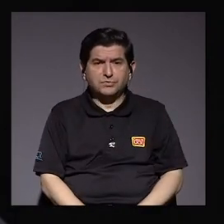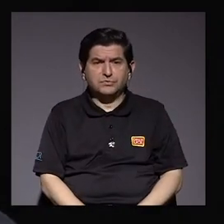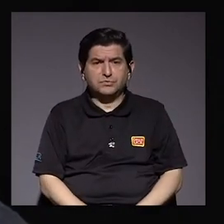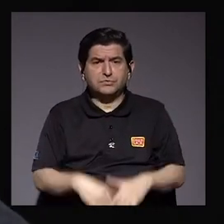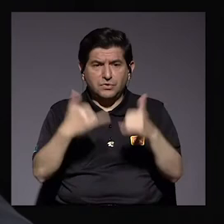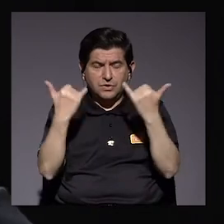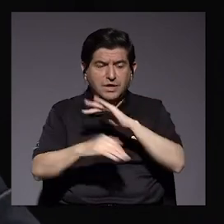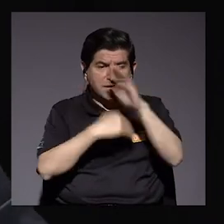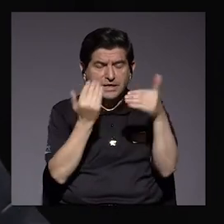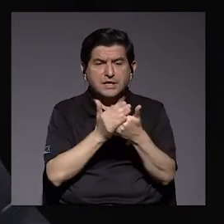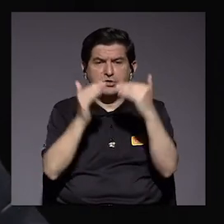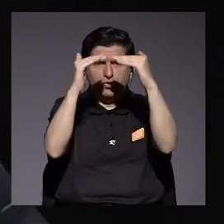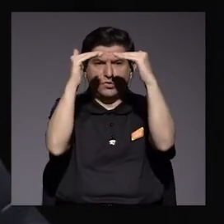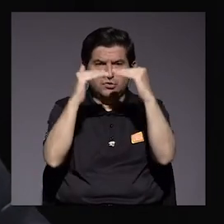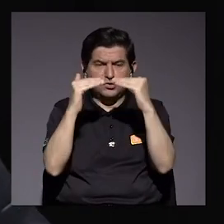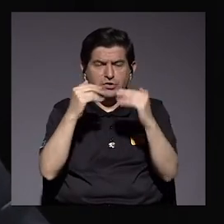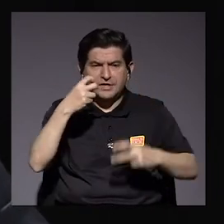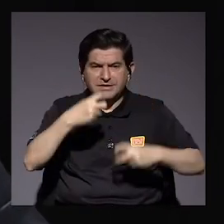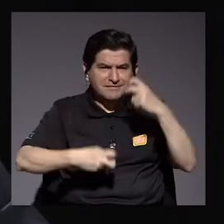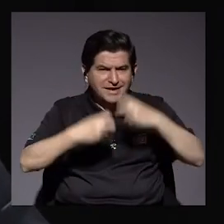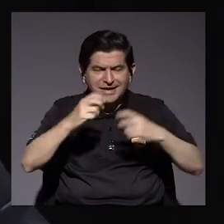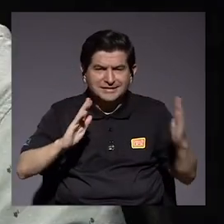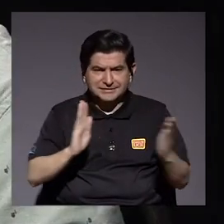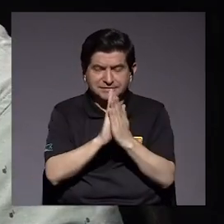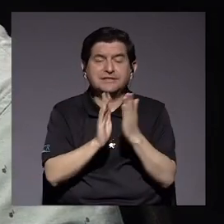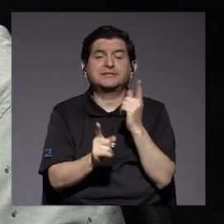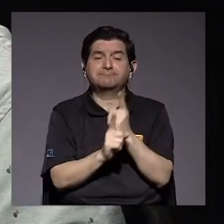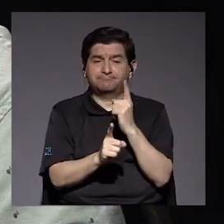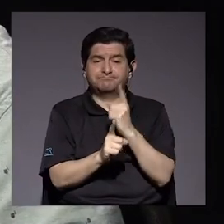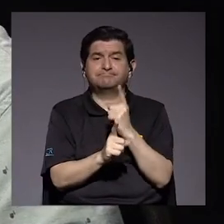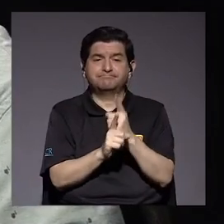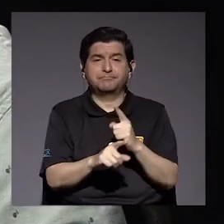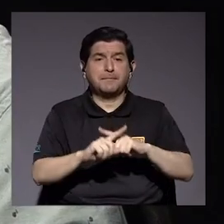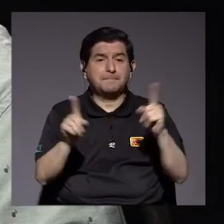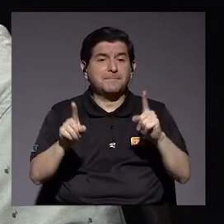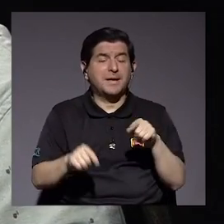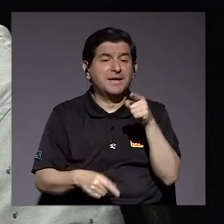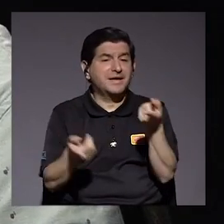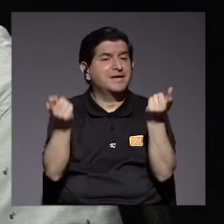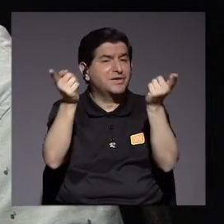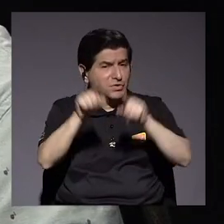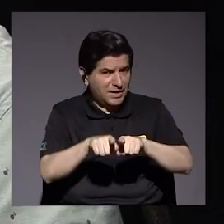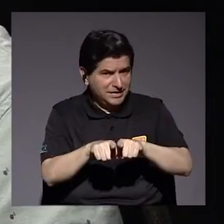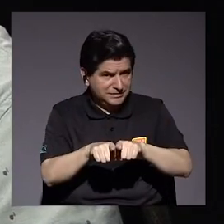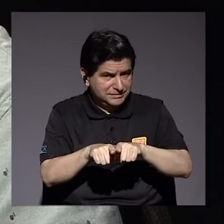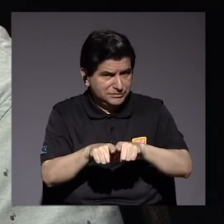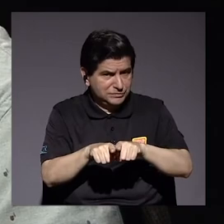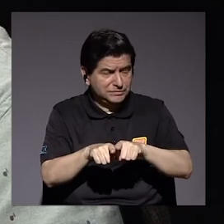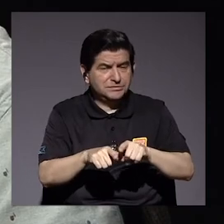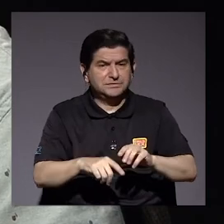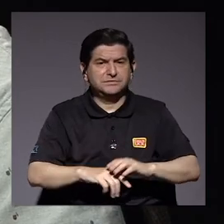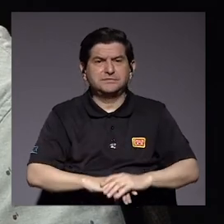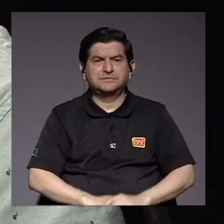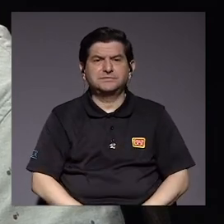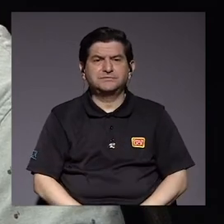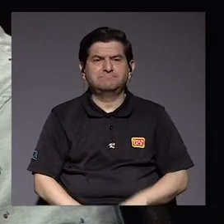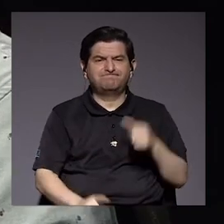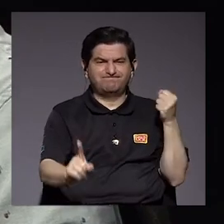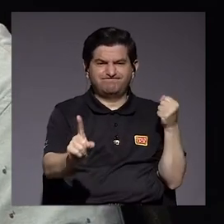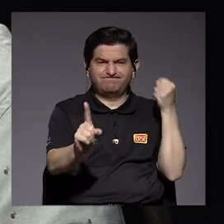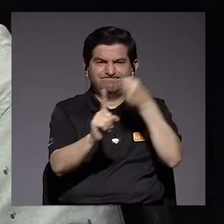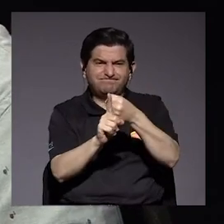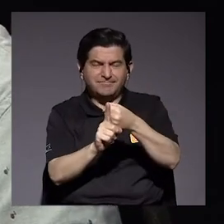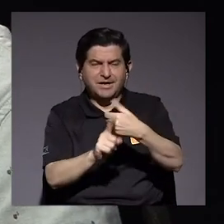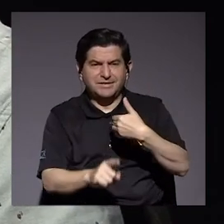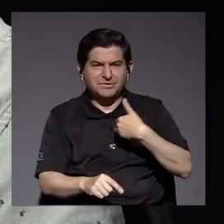por todos los niveles de crisis. Exactamente. Pero en este caso, digamos, el se ve el